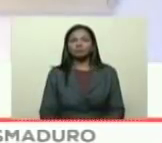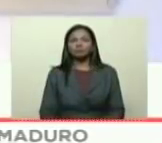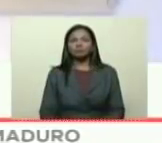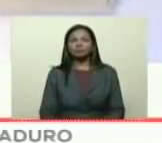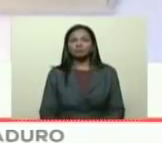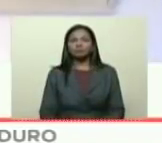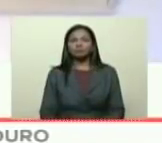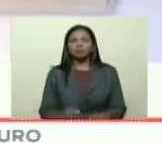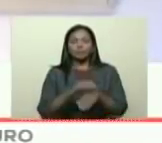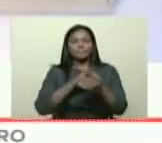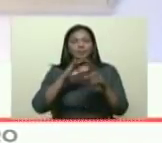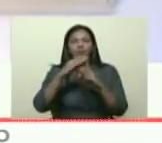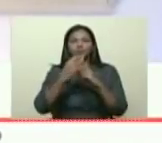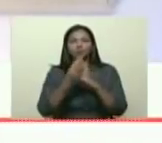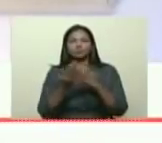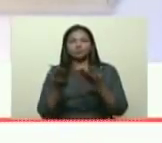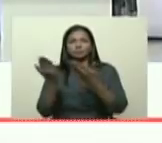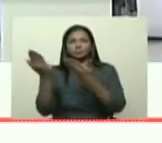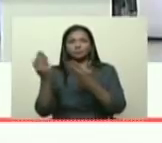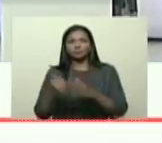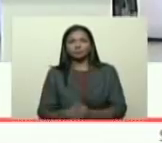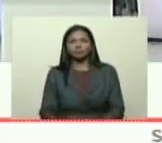Ernesto Villegas Polhac.